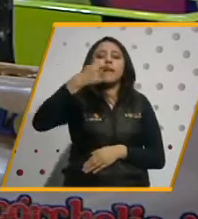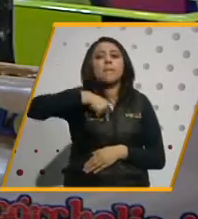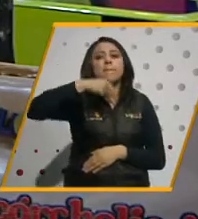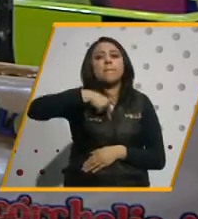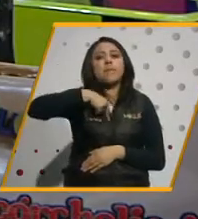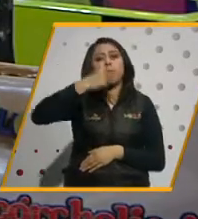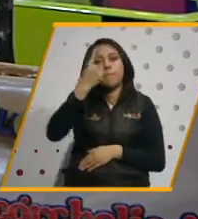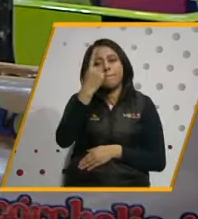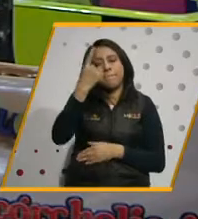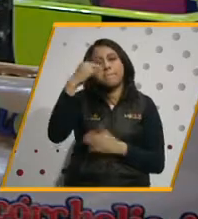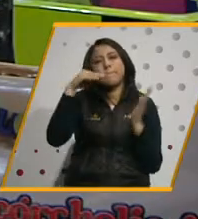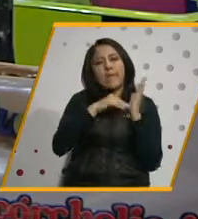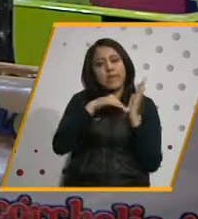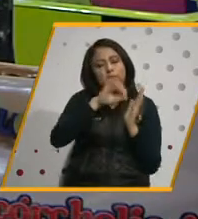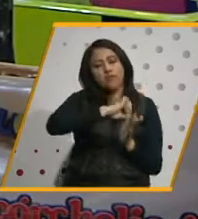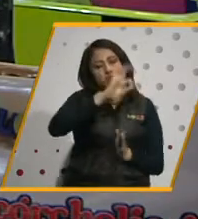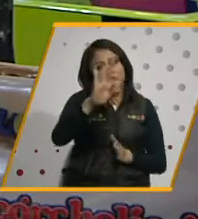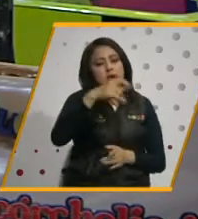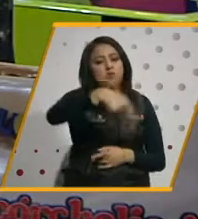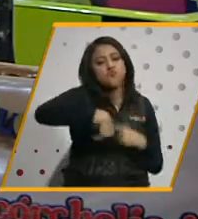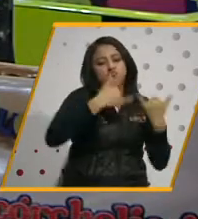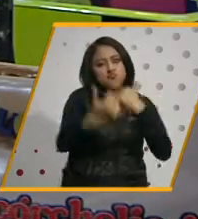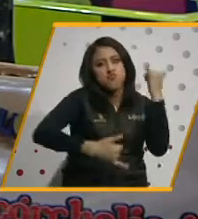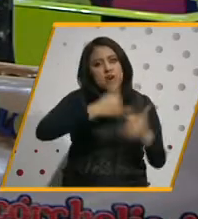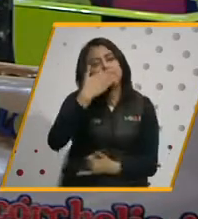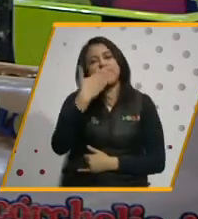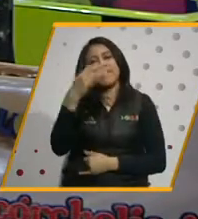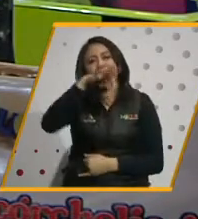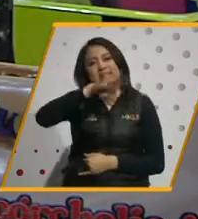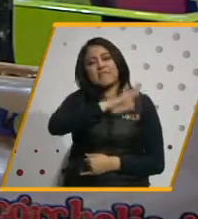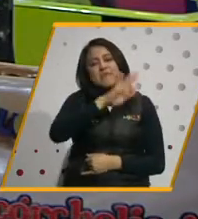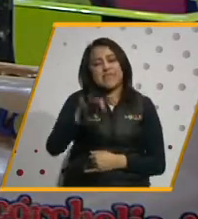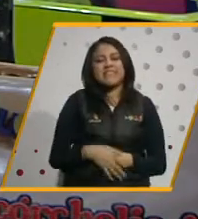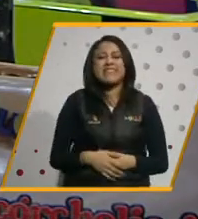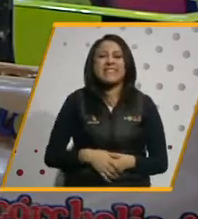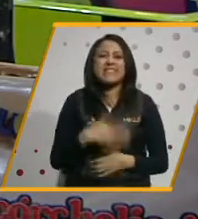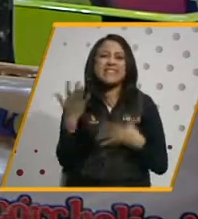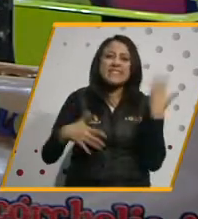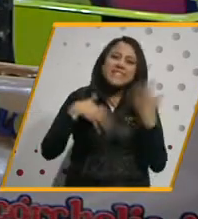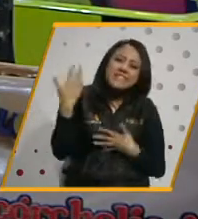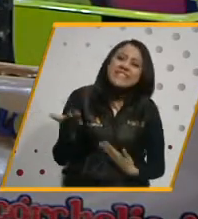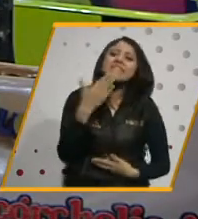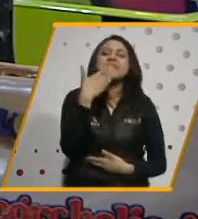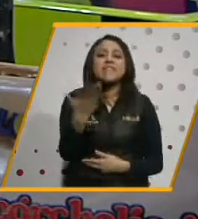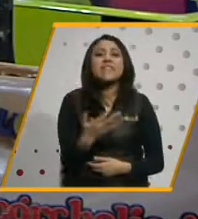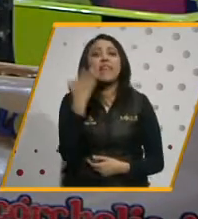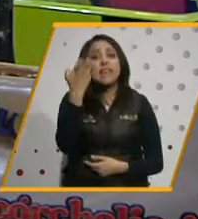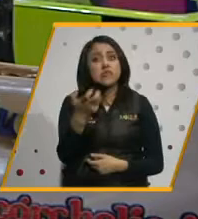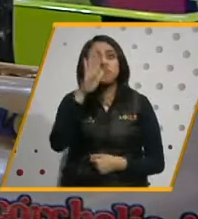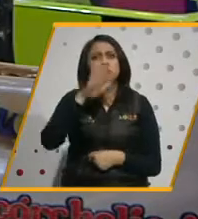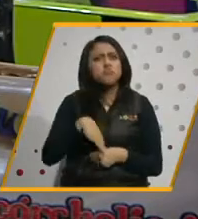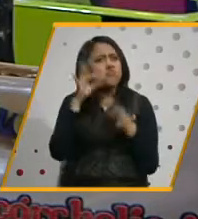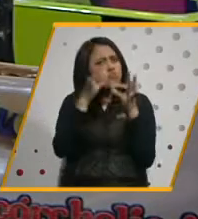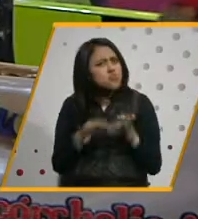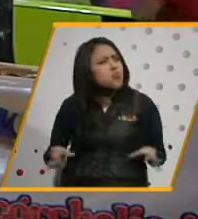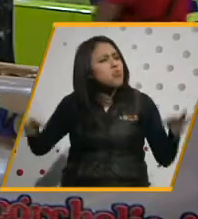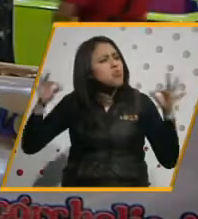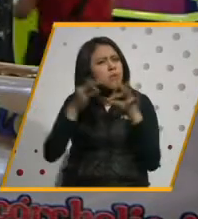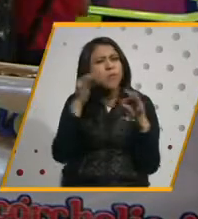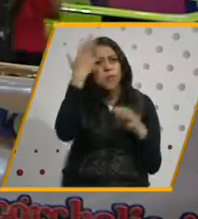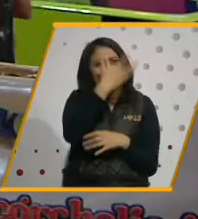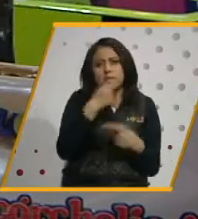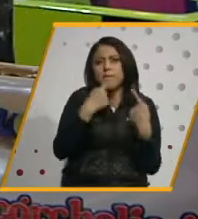ya es un rato para jugar, ¿no? O sea, te diviertes muy bien. Está increíble. Y bueno, esta dinámica es en todas las sucursales